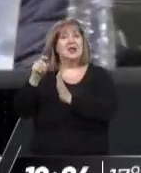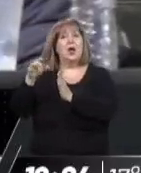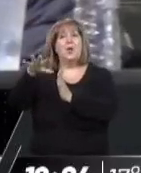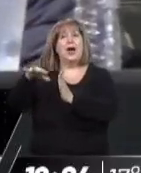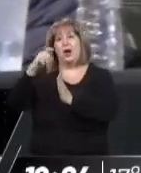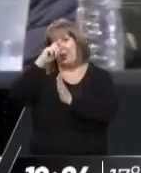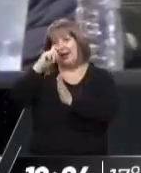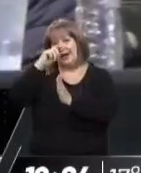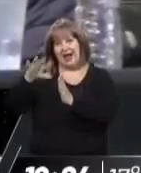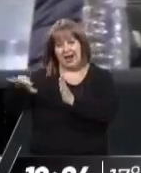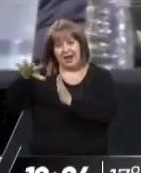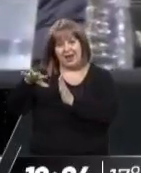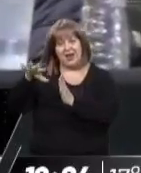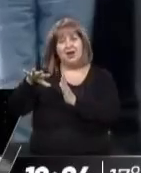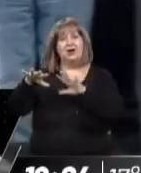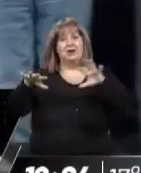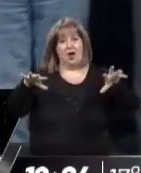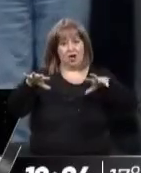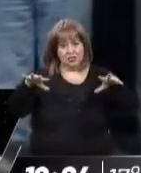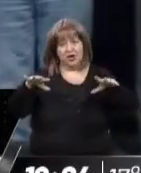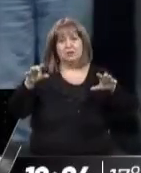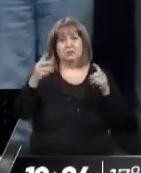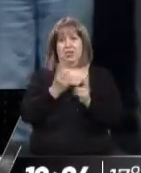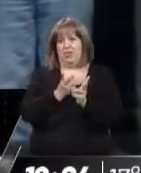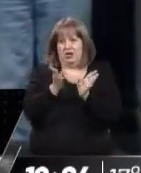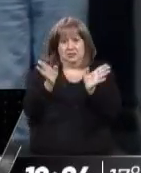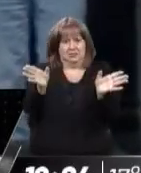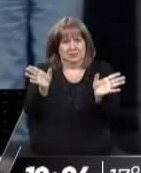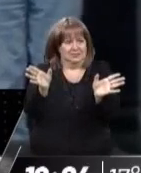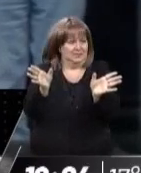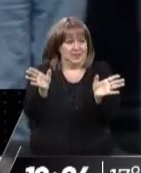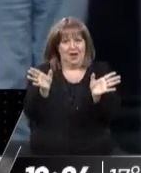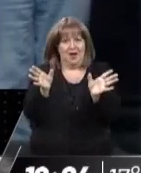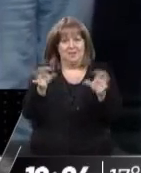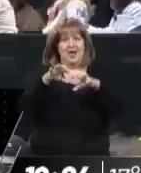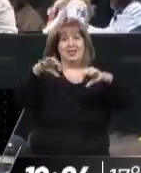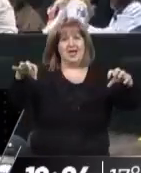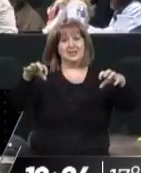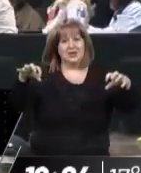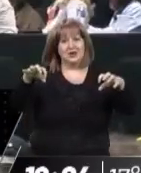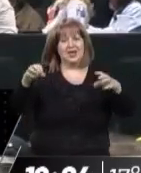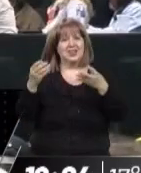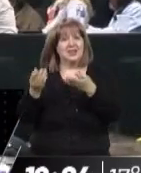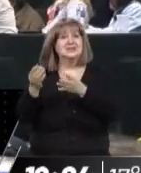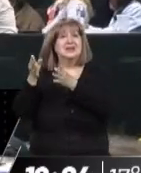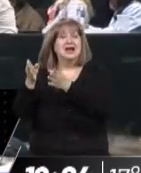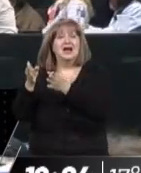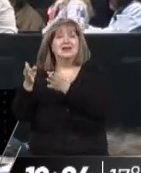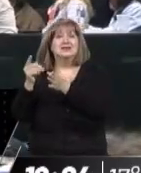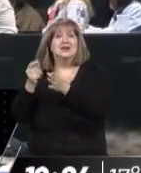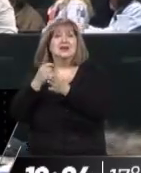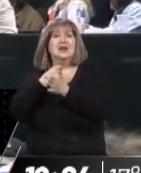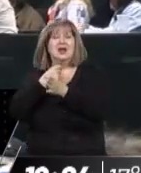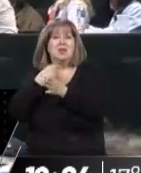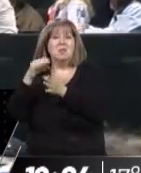jornada particular por su cuenta, sino que además lanzó su propio brazo político, su propio espacio que busca tener un lugar